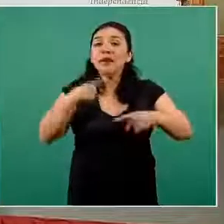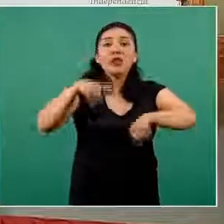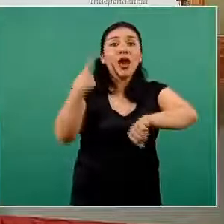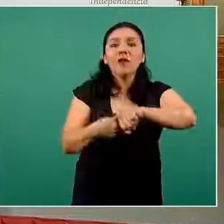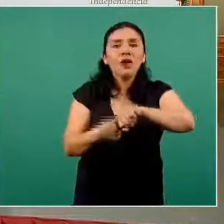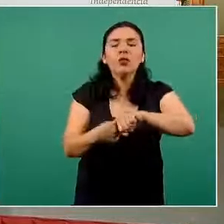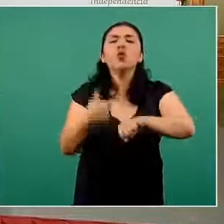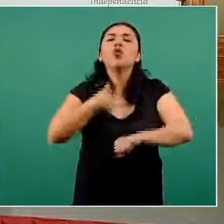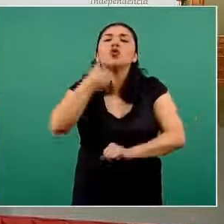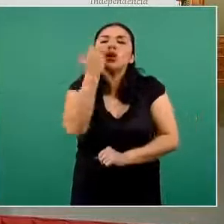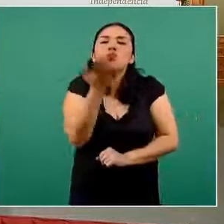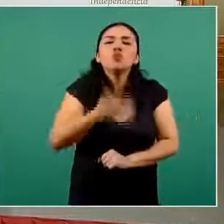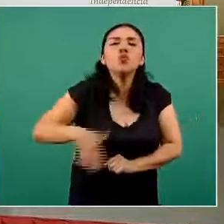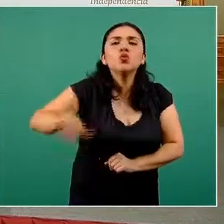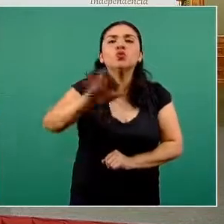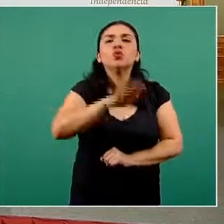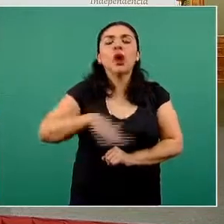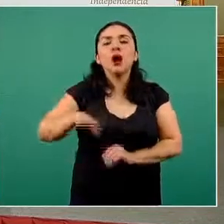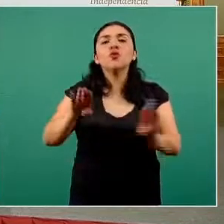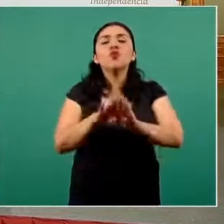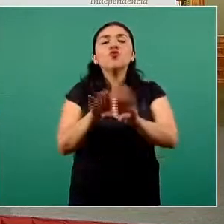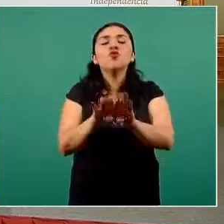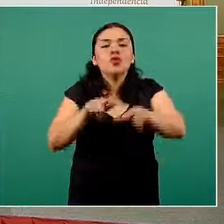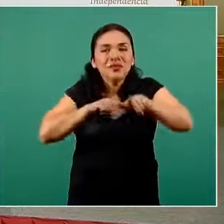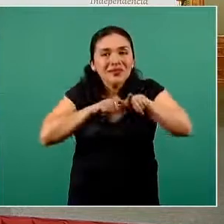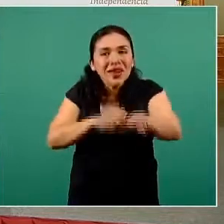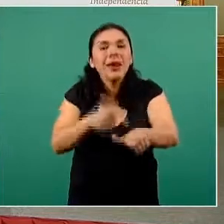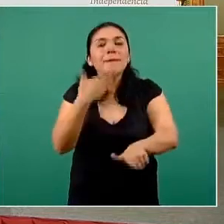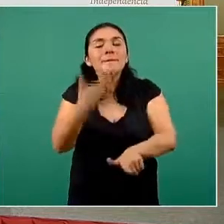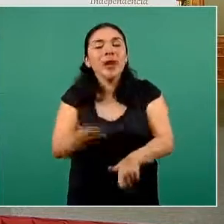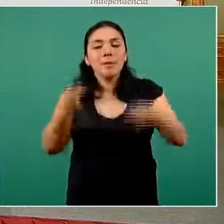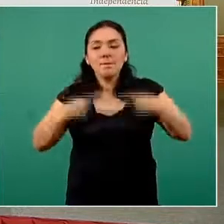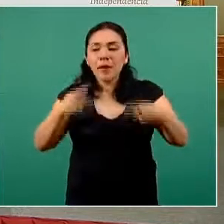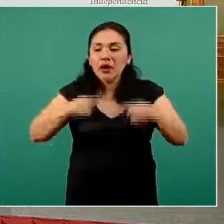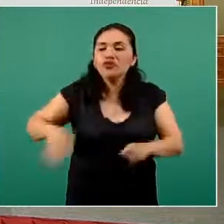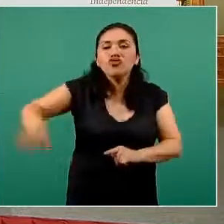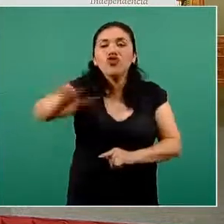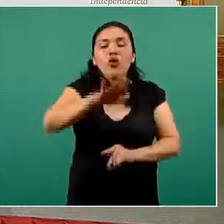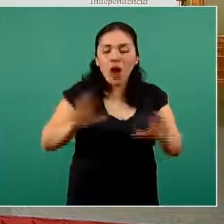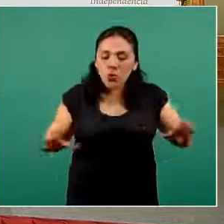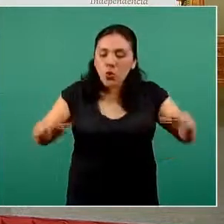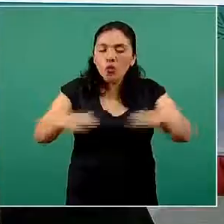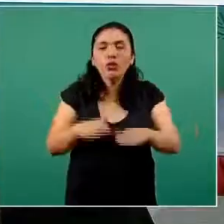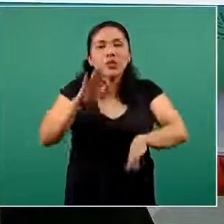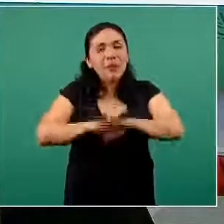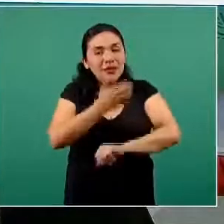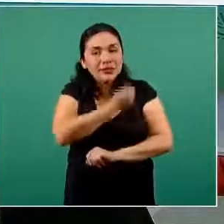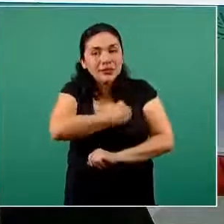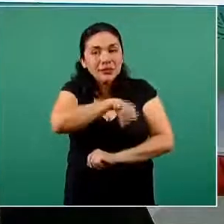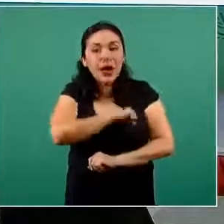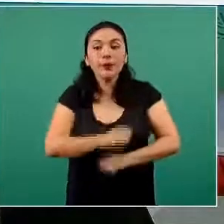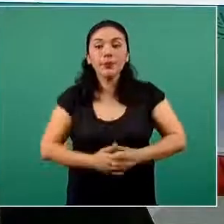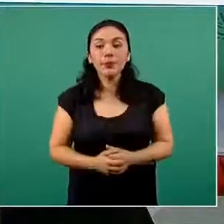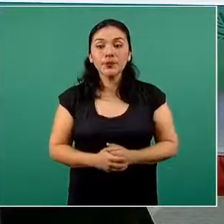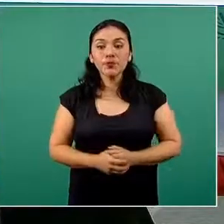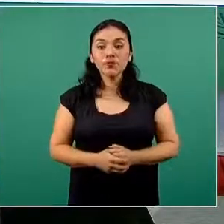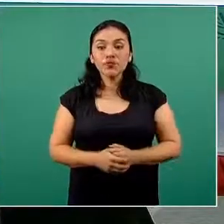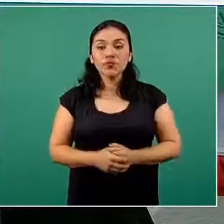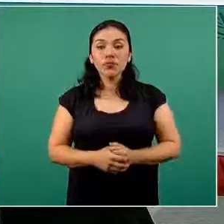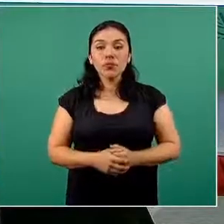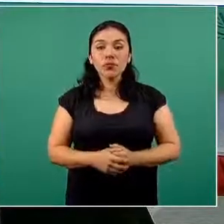que hicimos nosotros fue buscar mantener a las personas y a las comunidades sanas. La que sigue, por